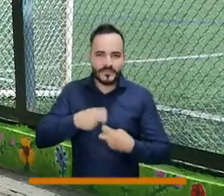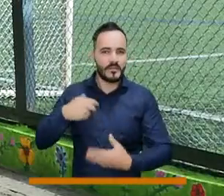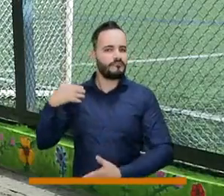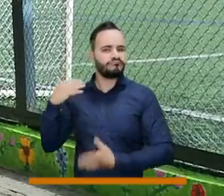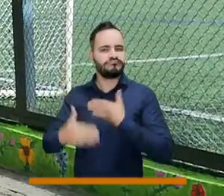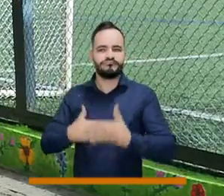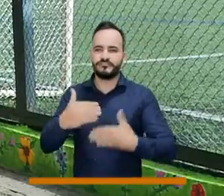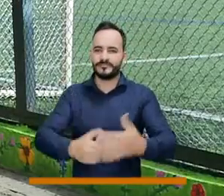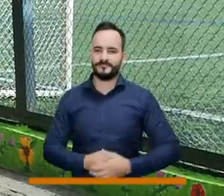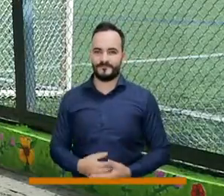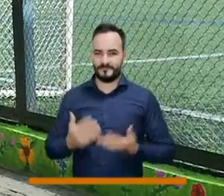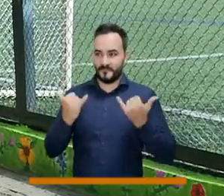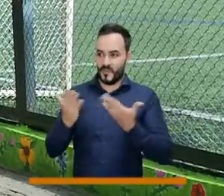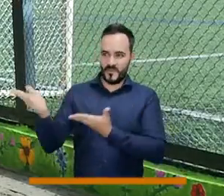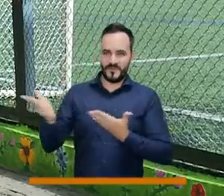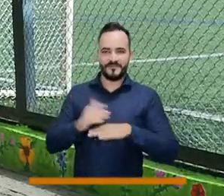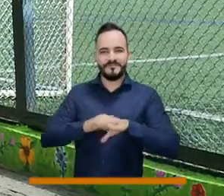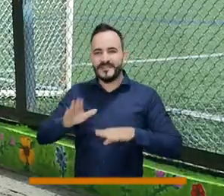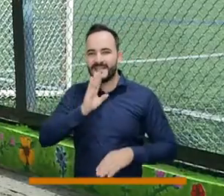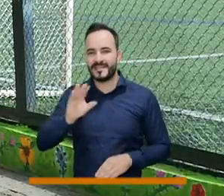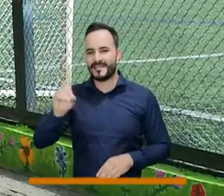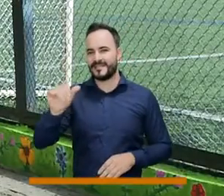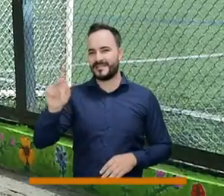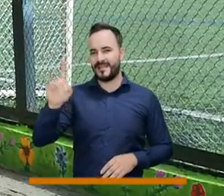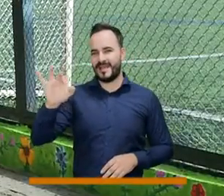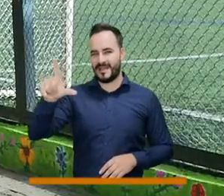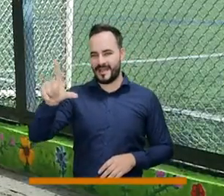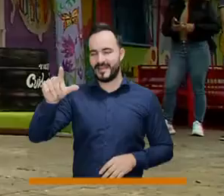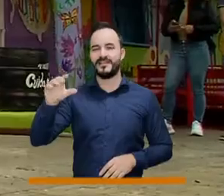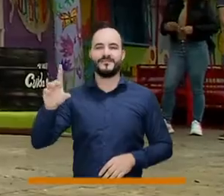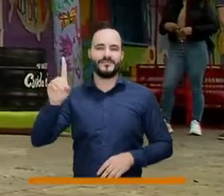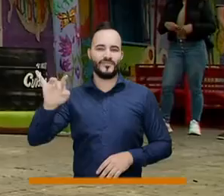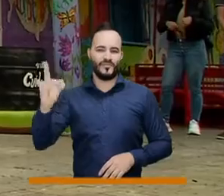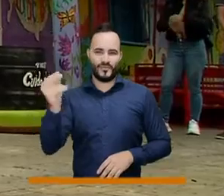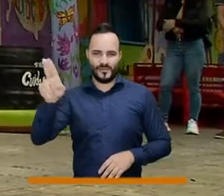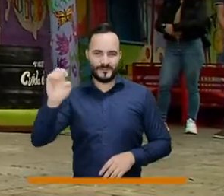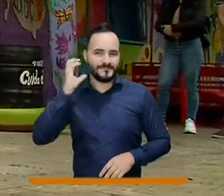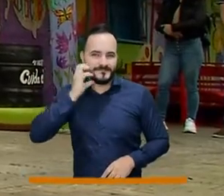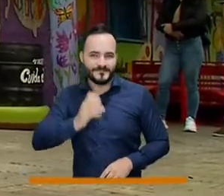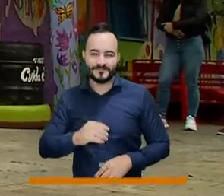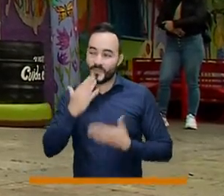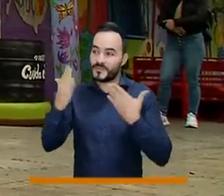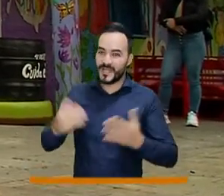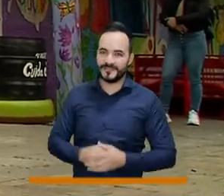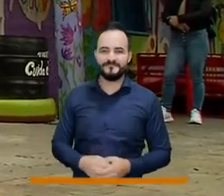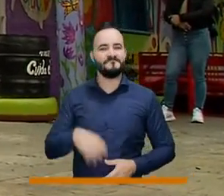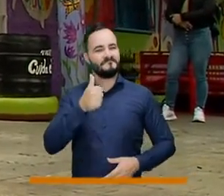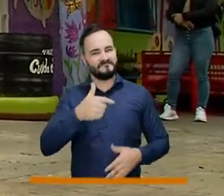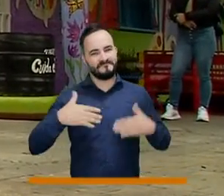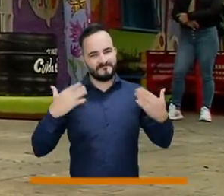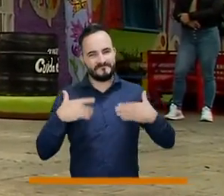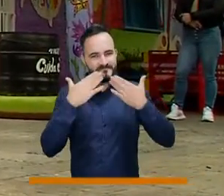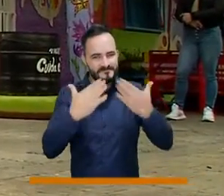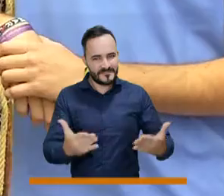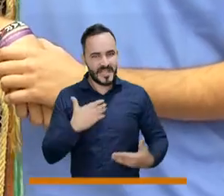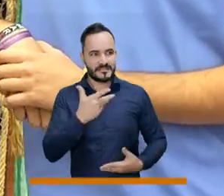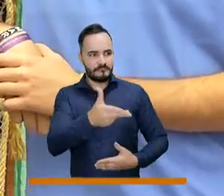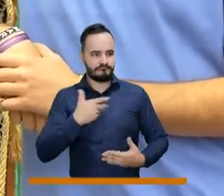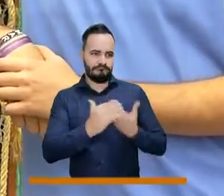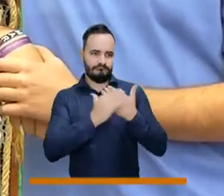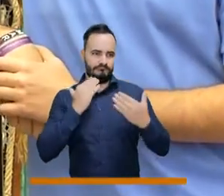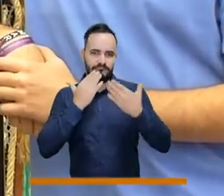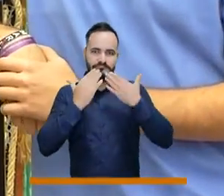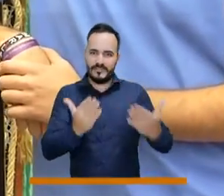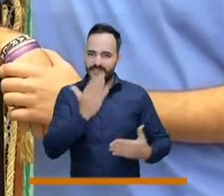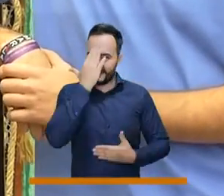salir adelante. Quiero presentarles a nuestro anfitrión del día de hoy, el concejal Daniel Duque Velázquez. Concejal, ¿cómo ha estado? Hola, Katherine,